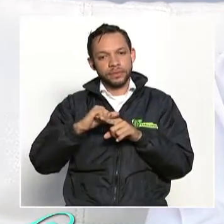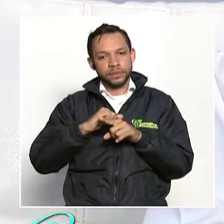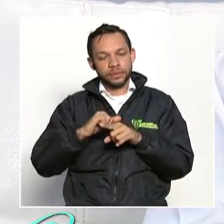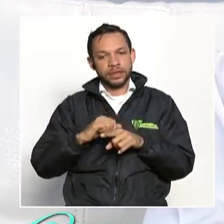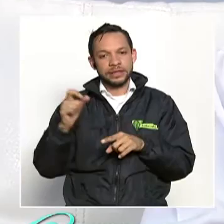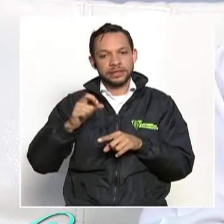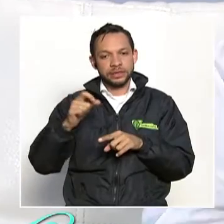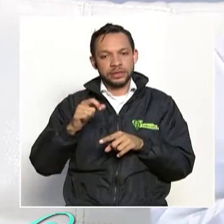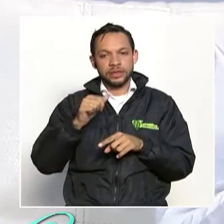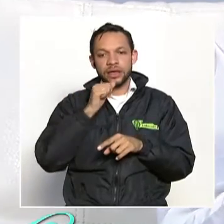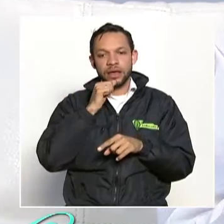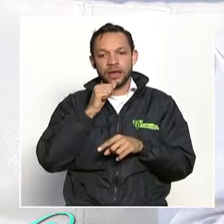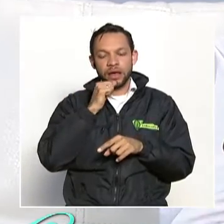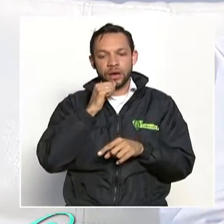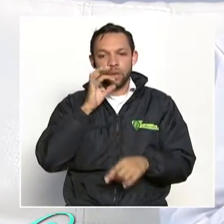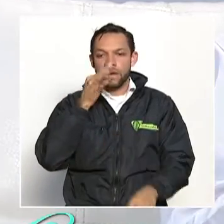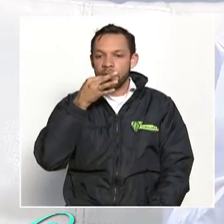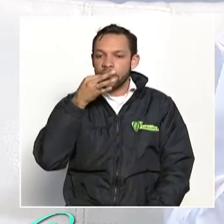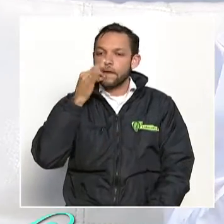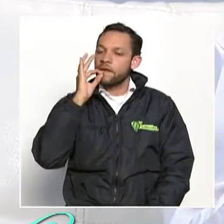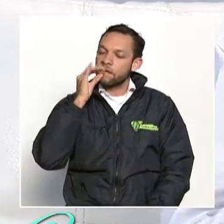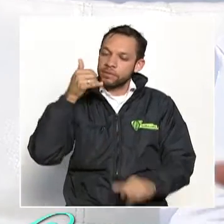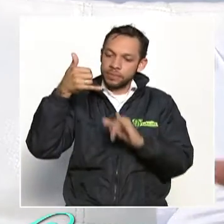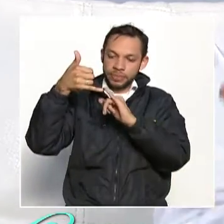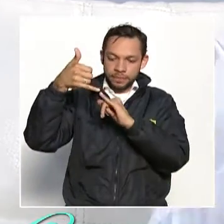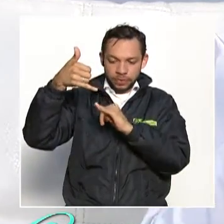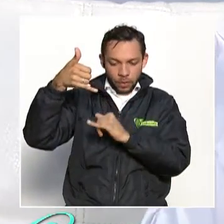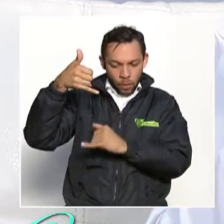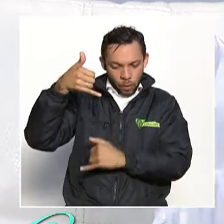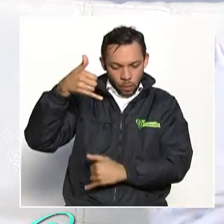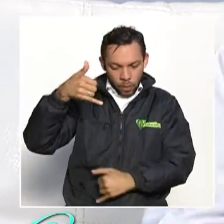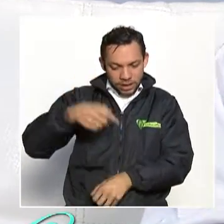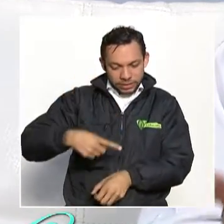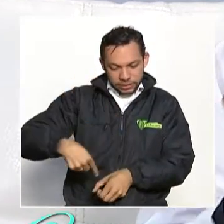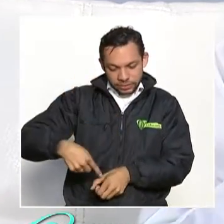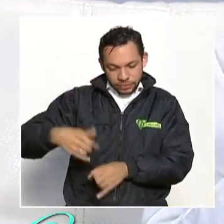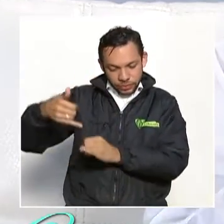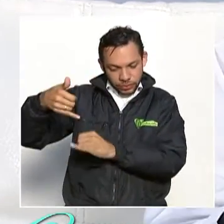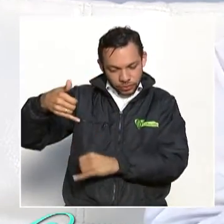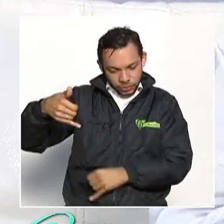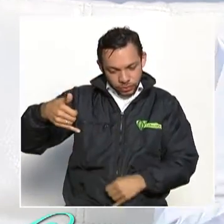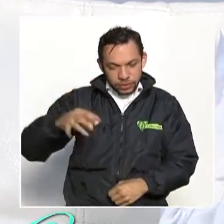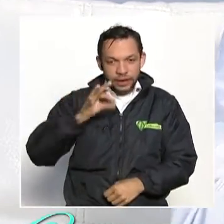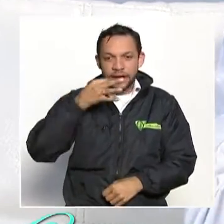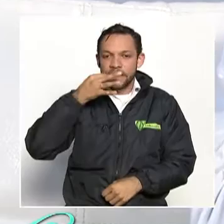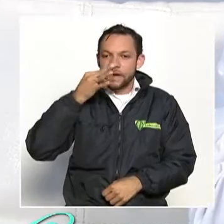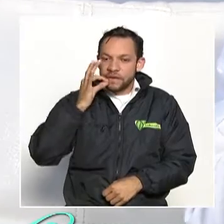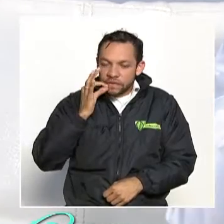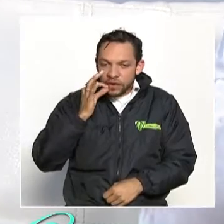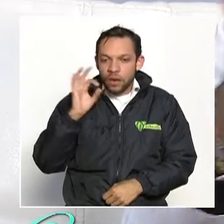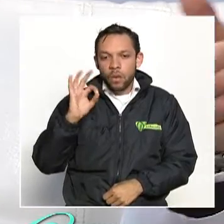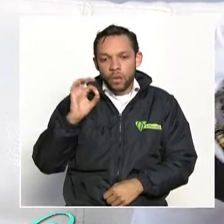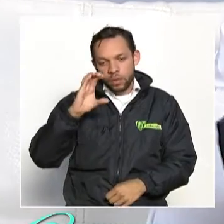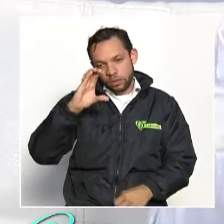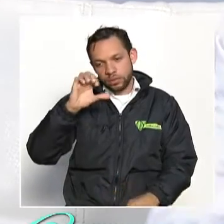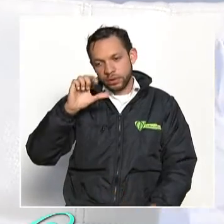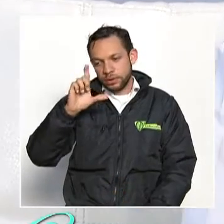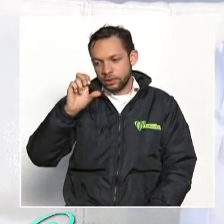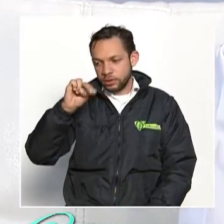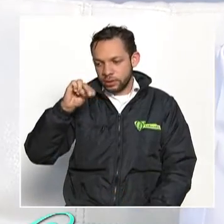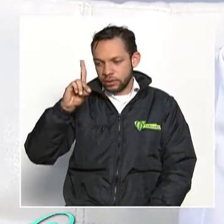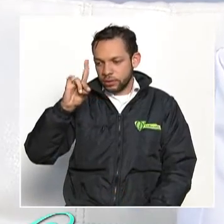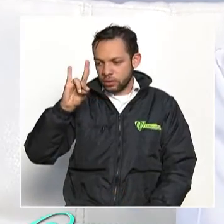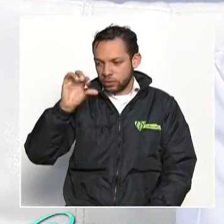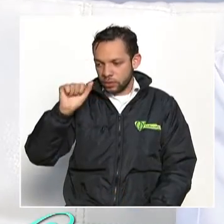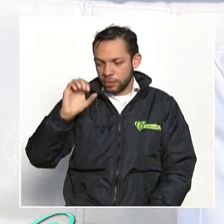enema. O un enema trábado, o un enema de café, o de manzanilla, o de caléndula. Algunos hacían